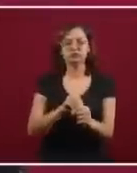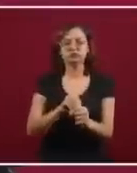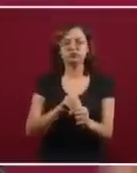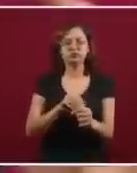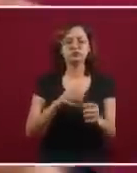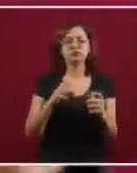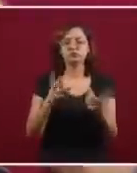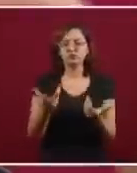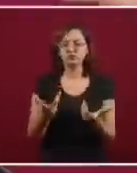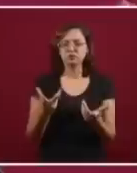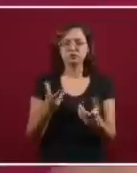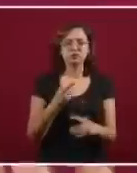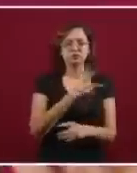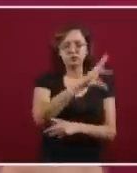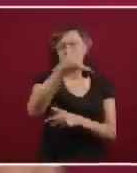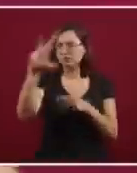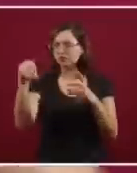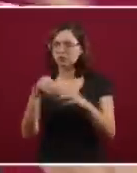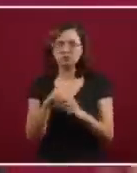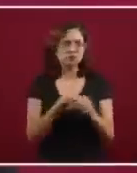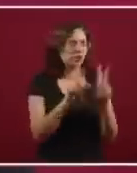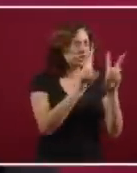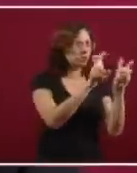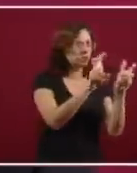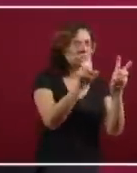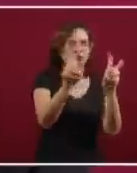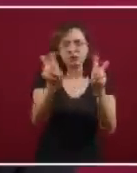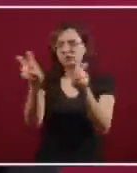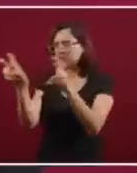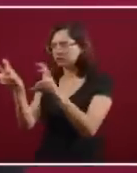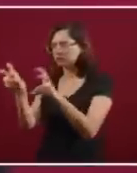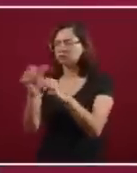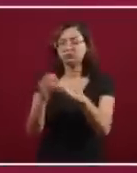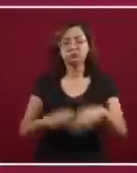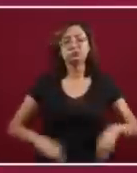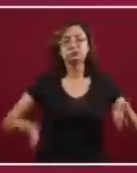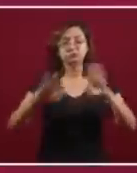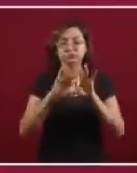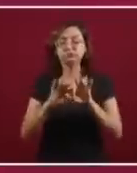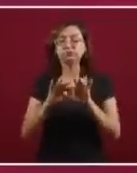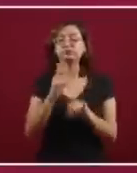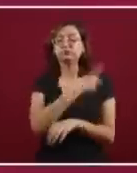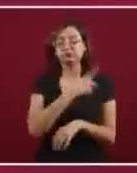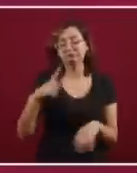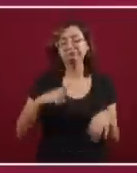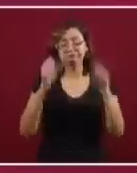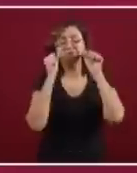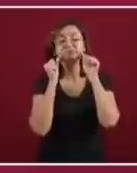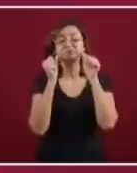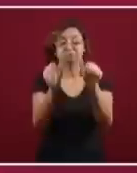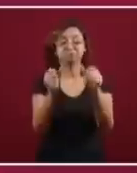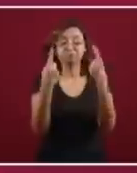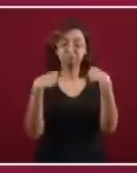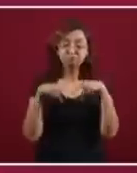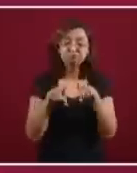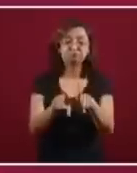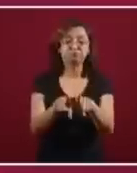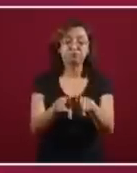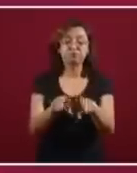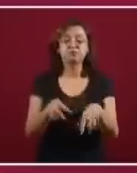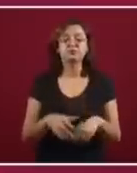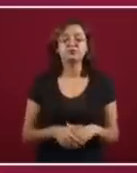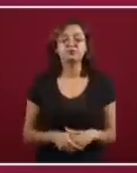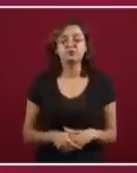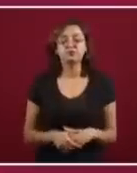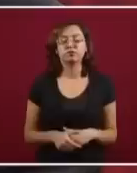todo es importante y todo hay que hacerlo al mismo tiempo los énfasis son de acuerdo a